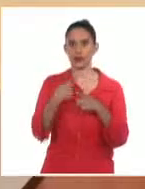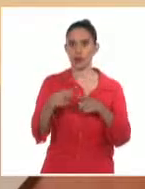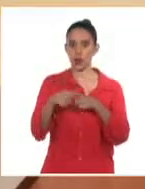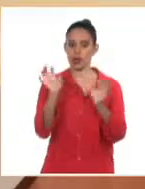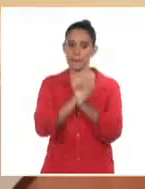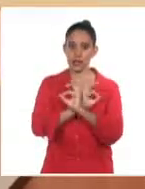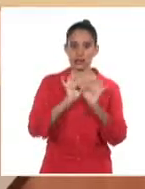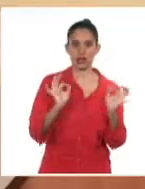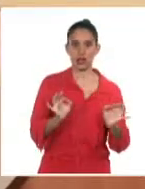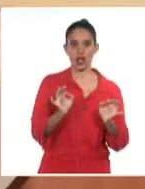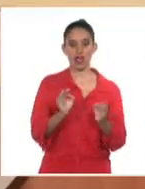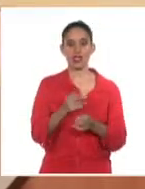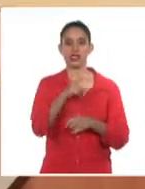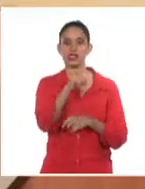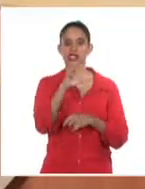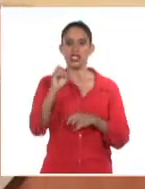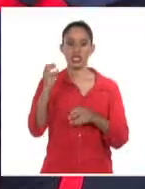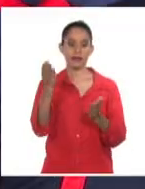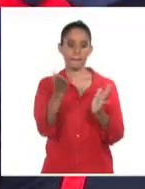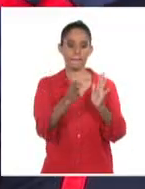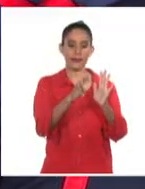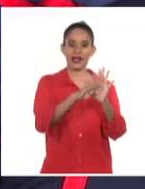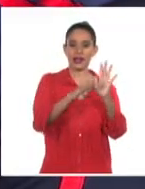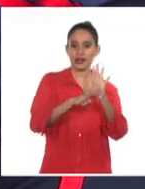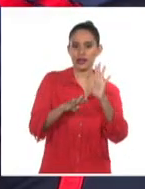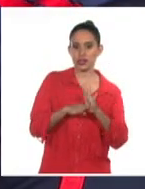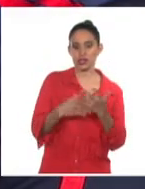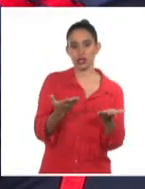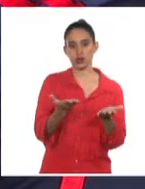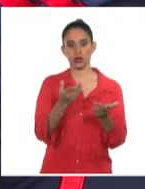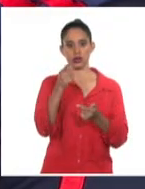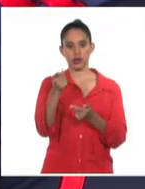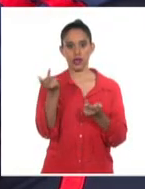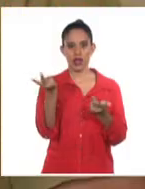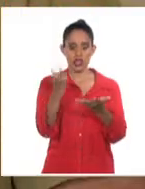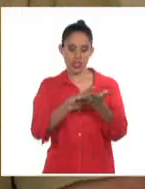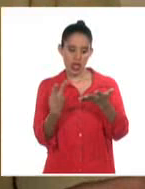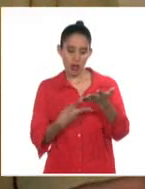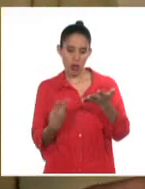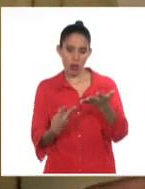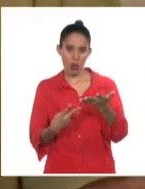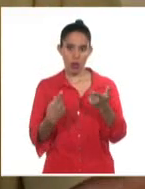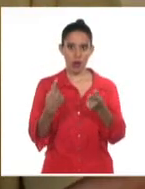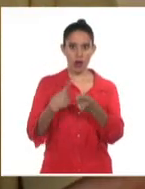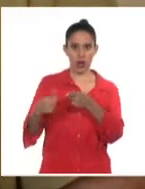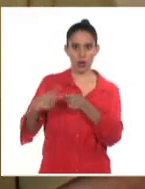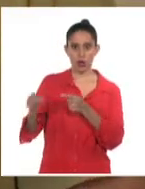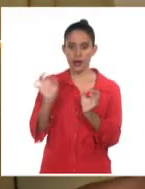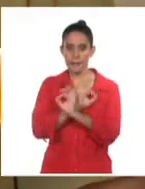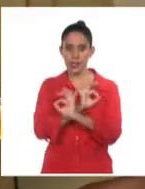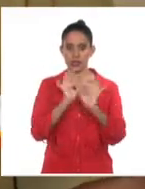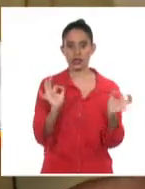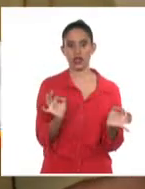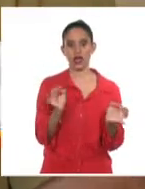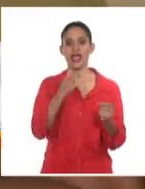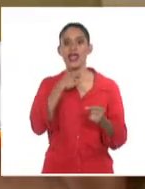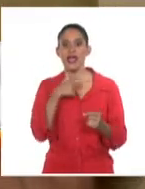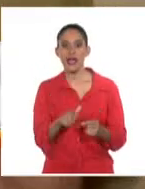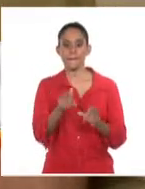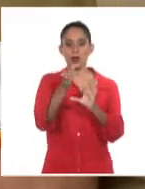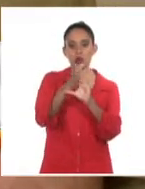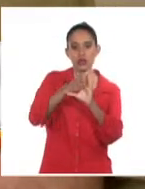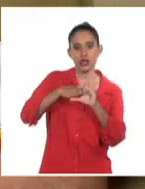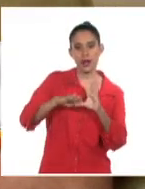dibujo básico. A partir de ahora, cada especialidad recibe un tipo de dibujo independiente. Por ejemplo, cerámica recibe